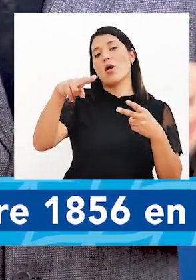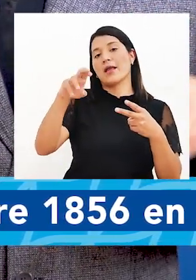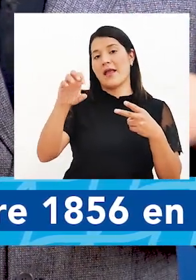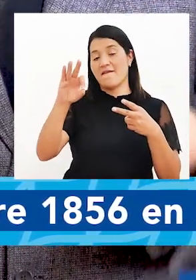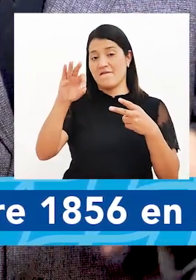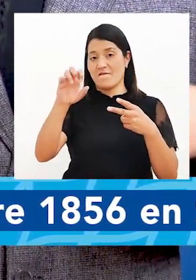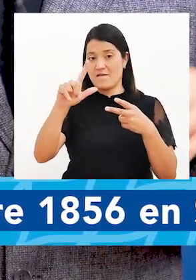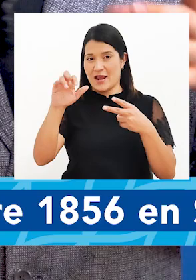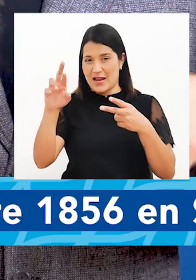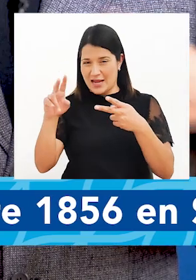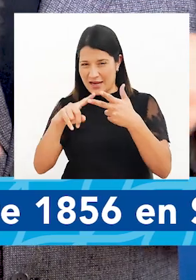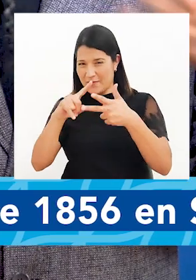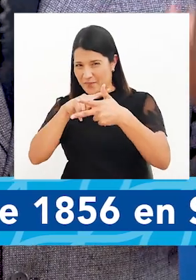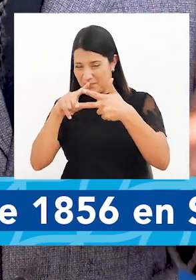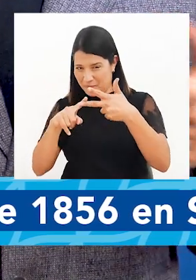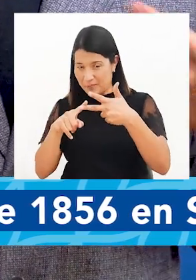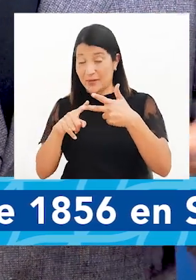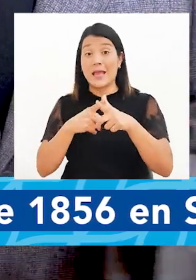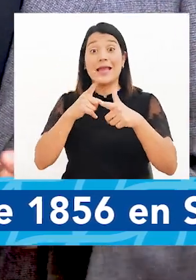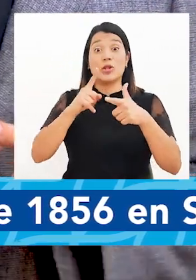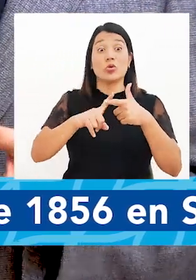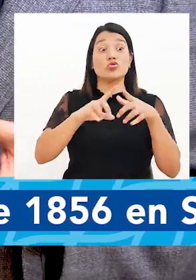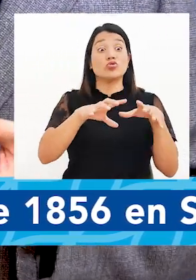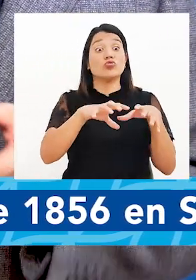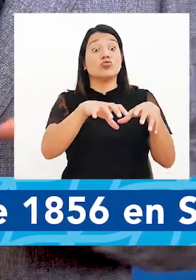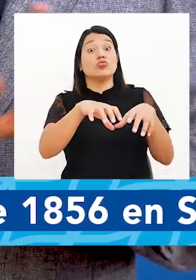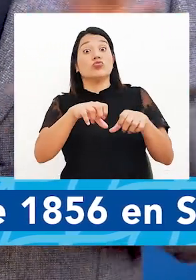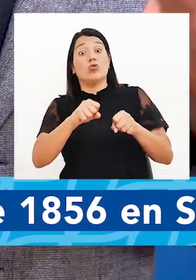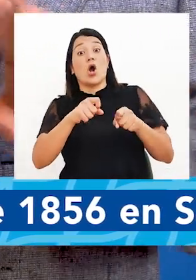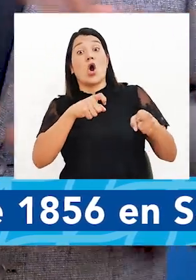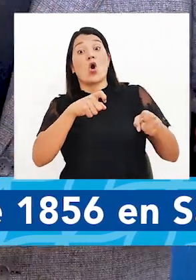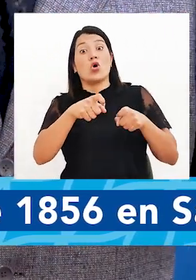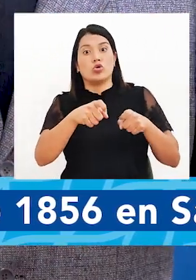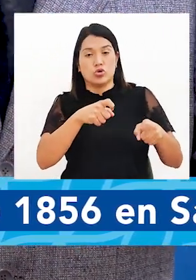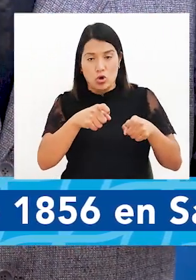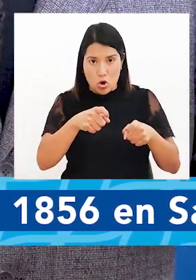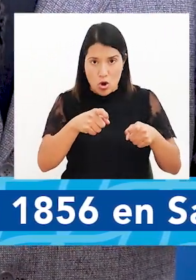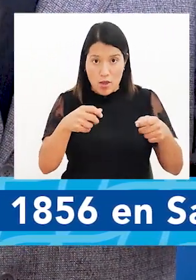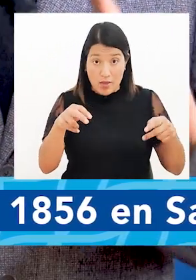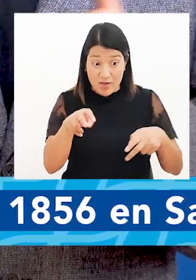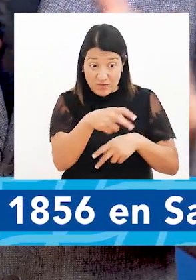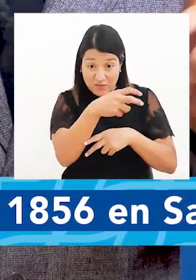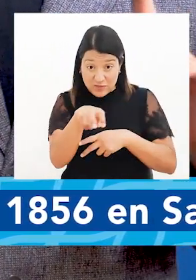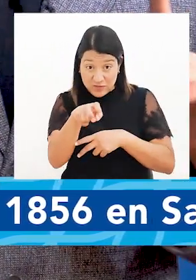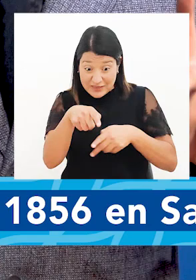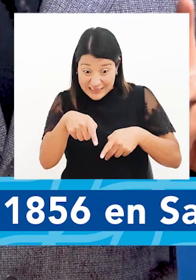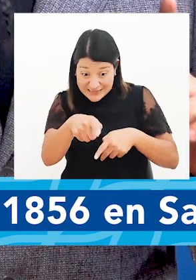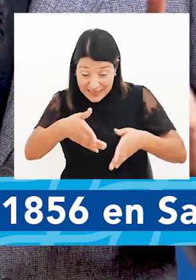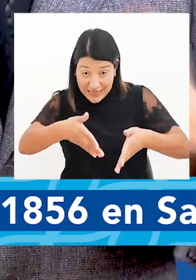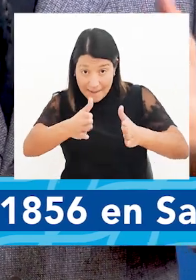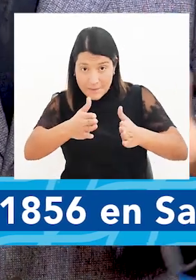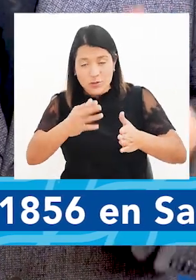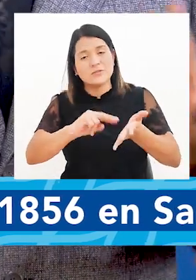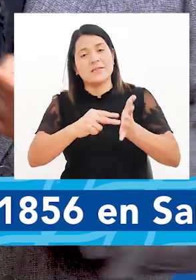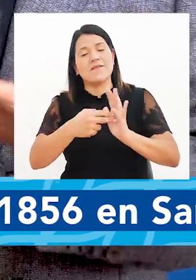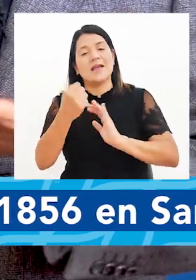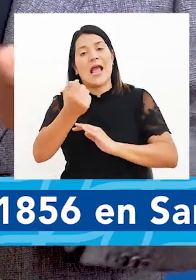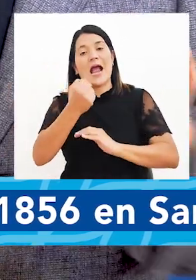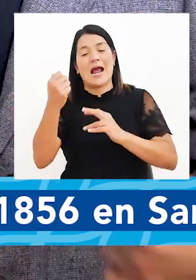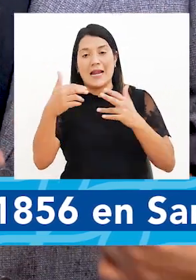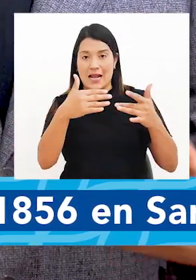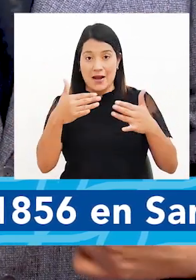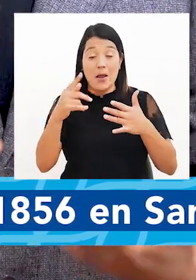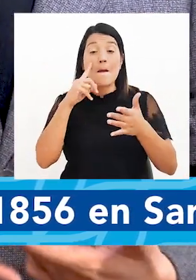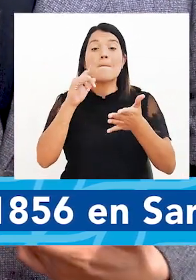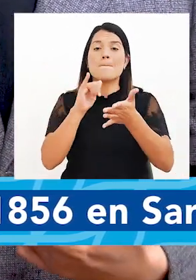tomar el control del río, tomar el control de la vía del tránsito era ganar la guerra, ¿okay? Por eso es que recibe apoyo